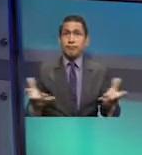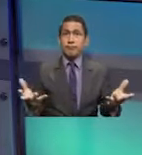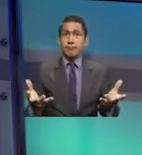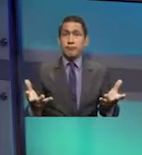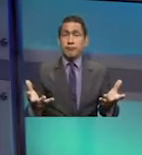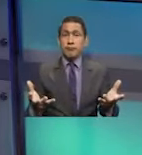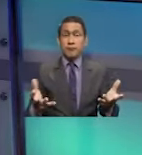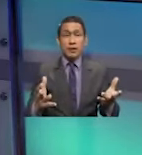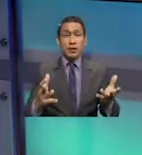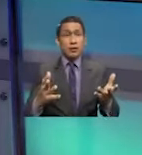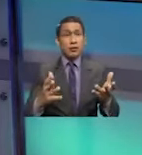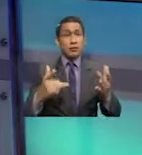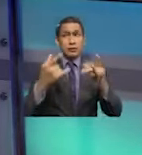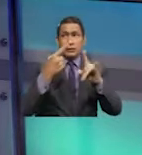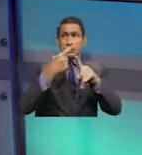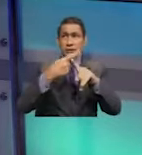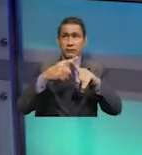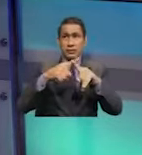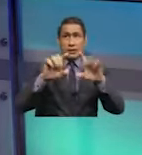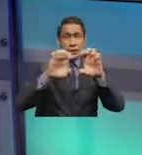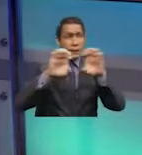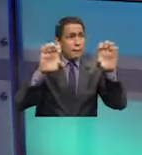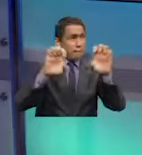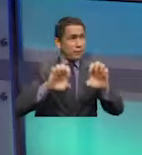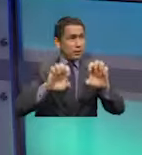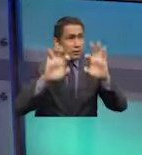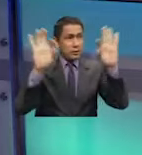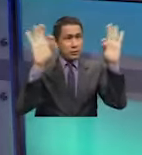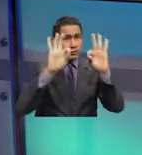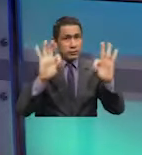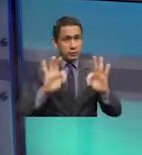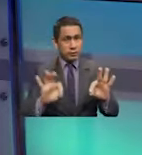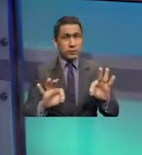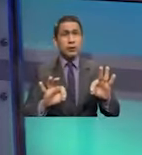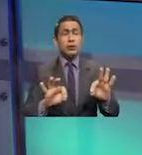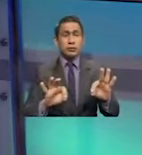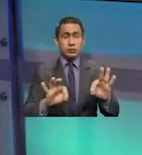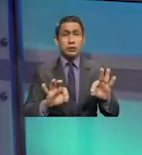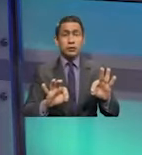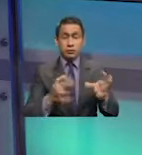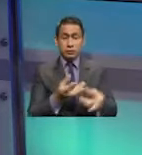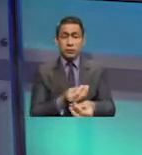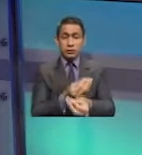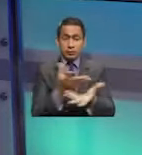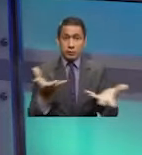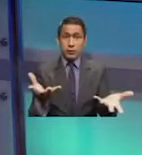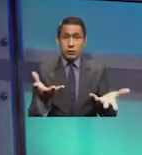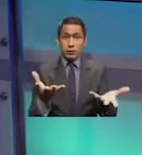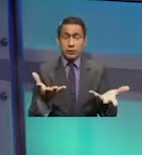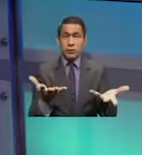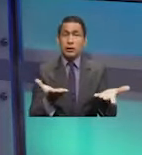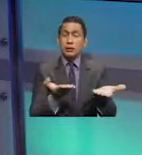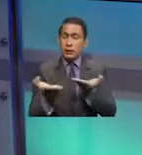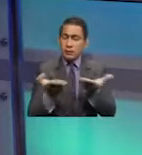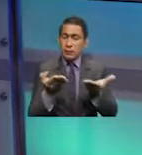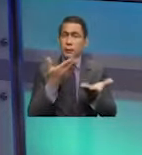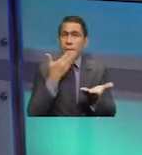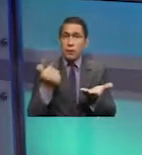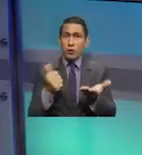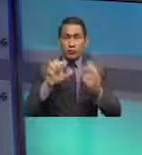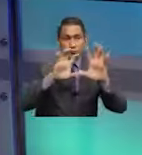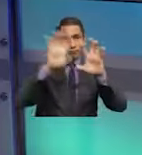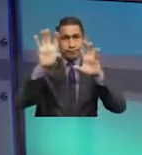Coca-Cola Sinclair y Paute se registran 2.600 megavatios, lo que garantizará el fluido de la energía